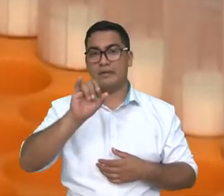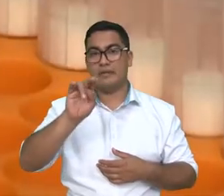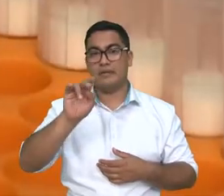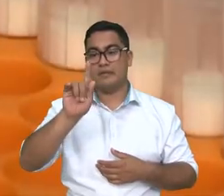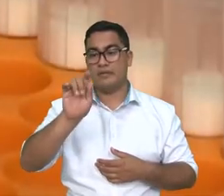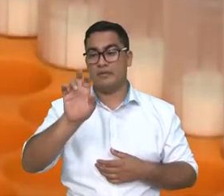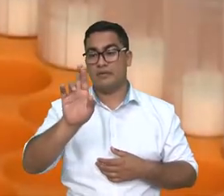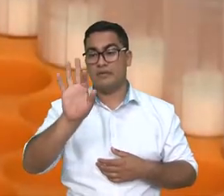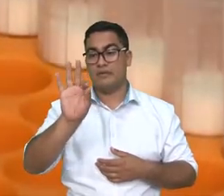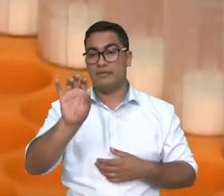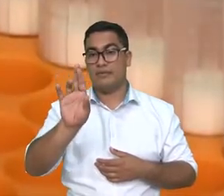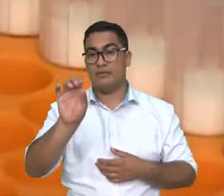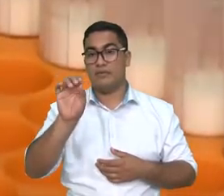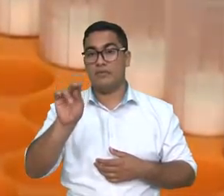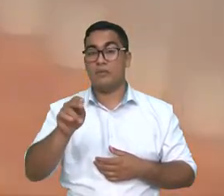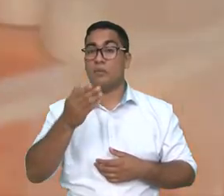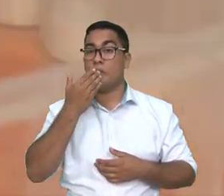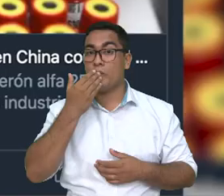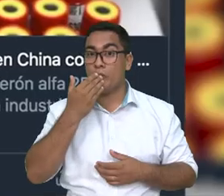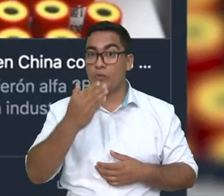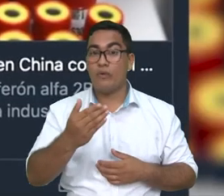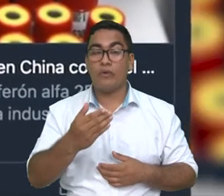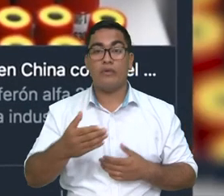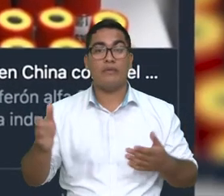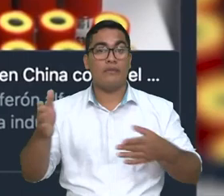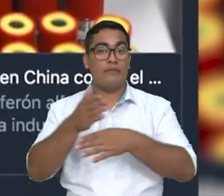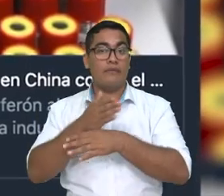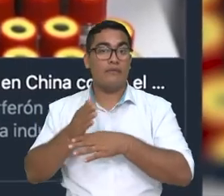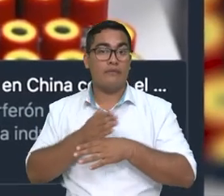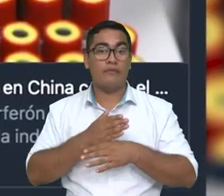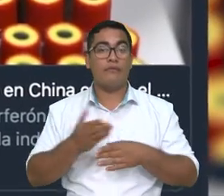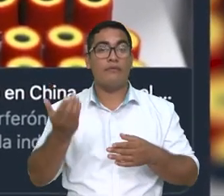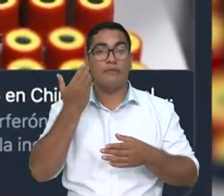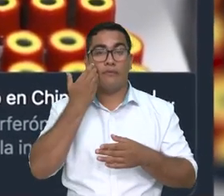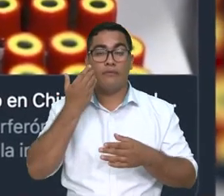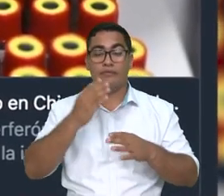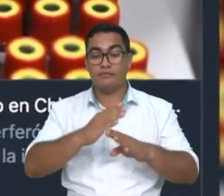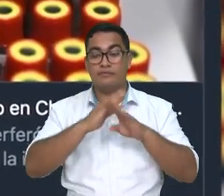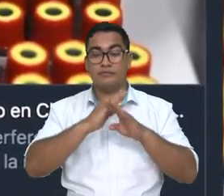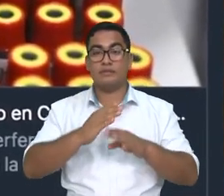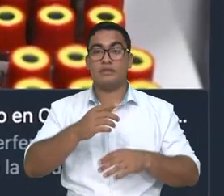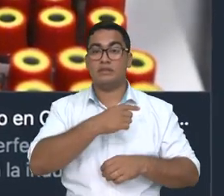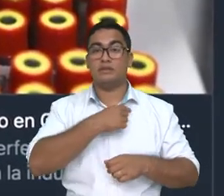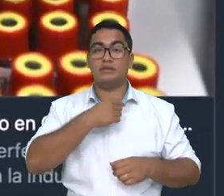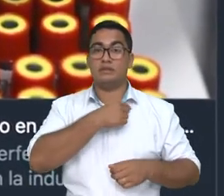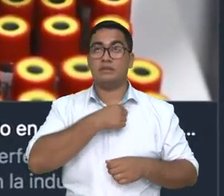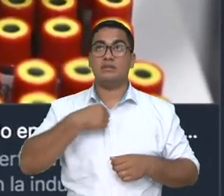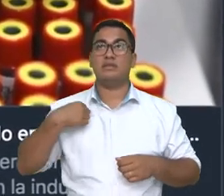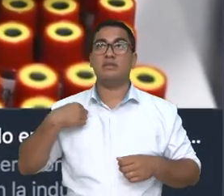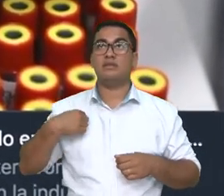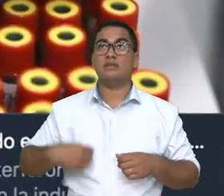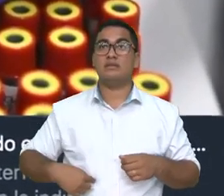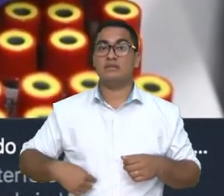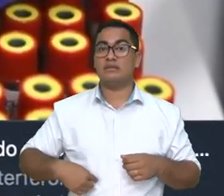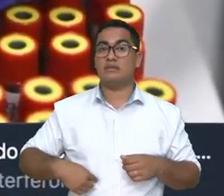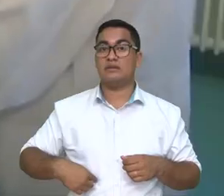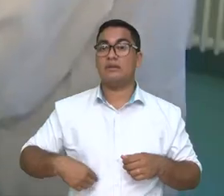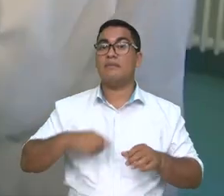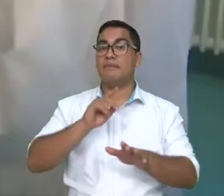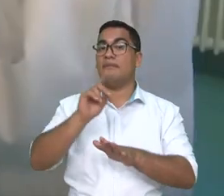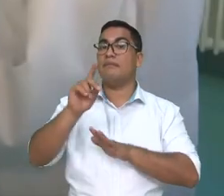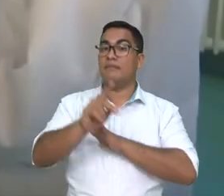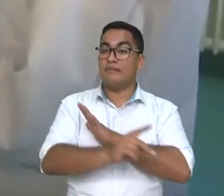eficaz tratamiento contra el coronavirus y otros 22 fármacos. China y Reino Unido han sido dos de los países